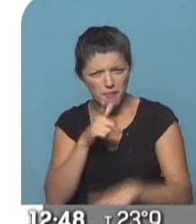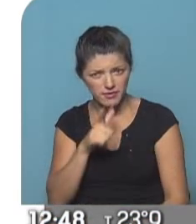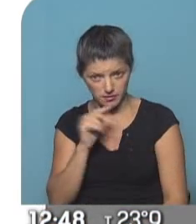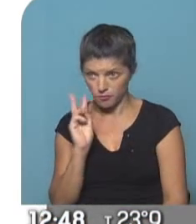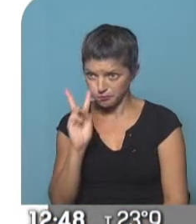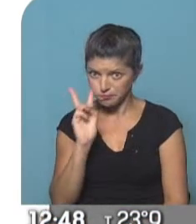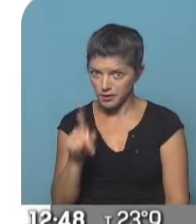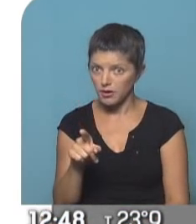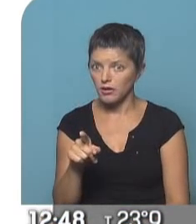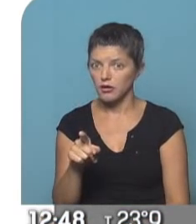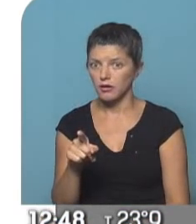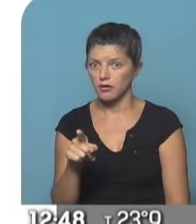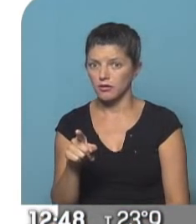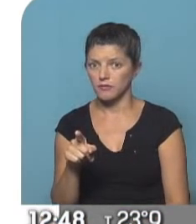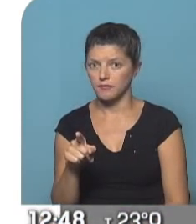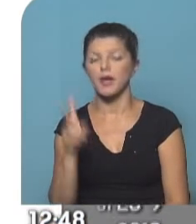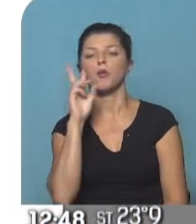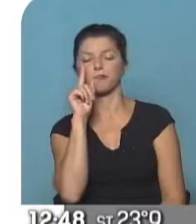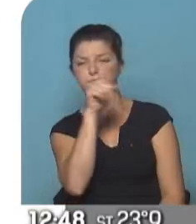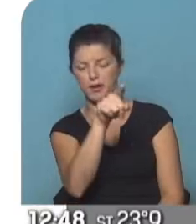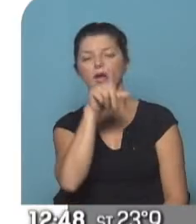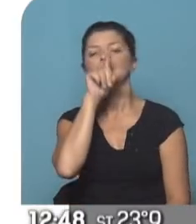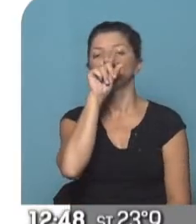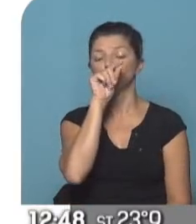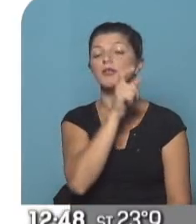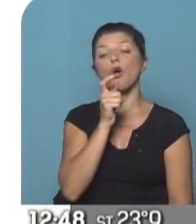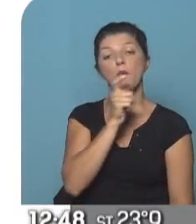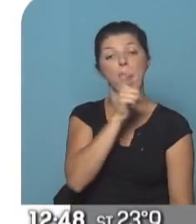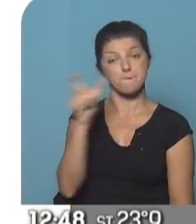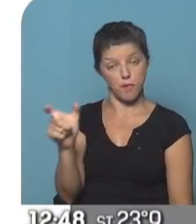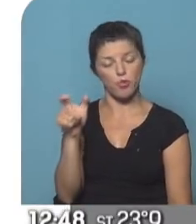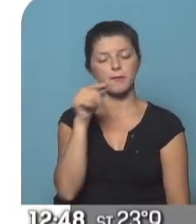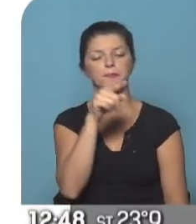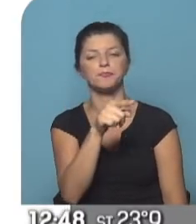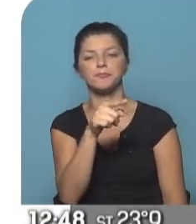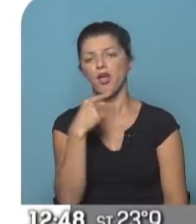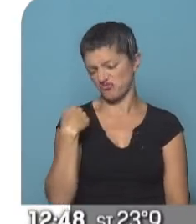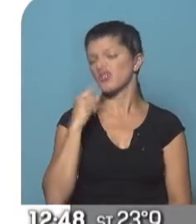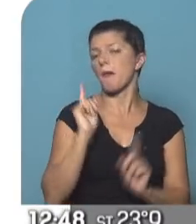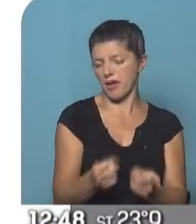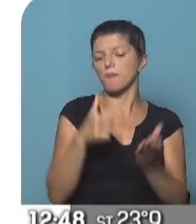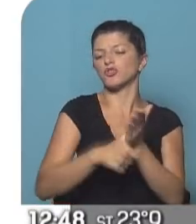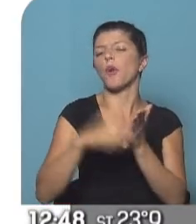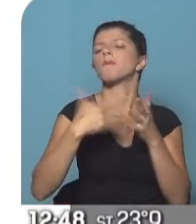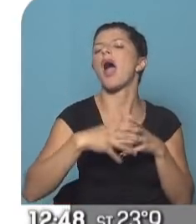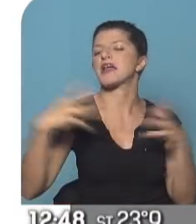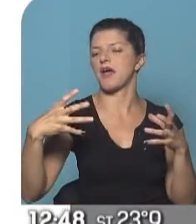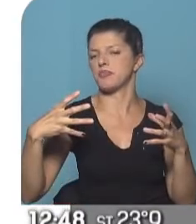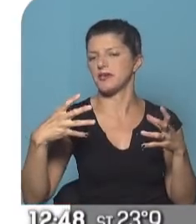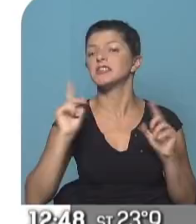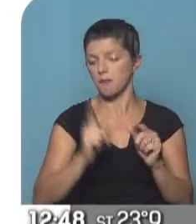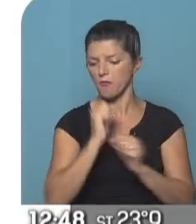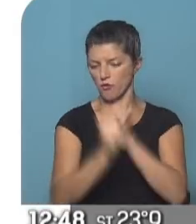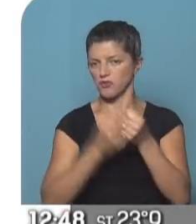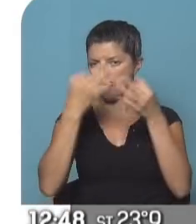Sí. Ahí tenemos la respuesta de Trump cuando le dice que él también tiene un botón más grande y que además funciona.